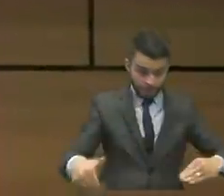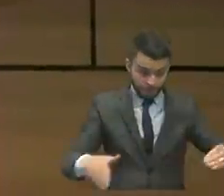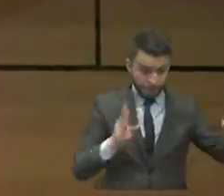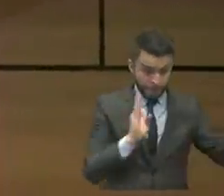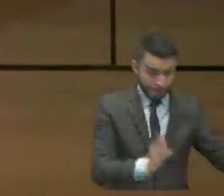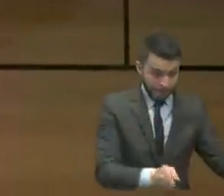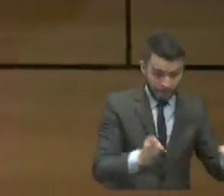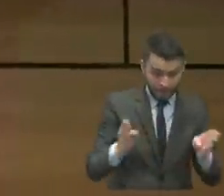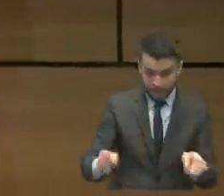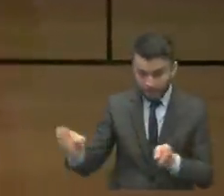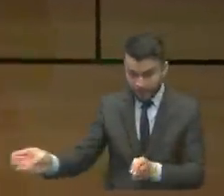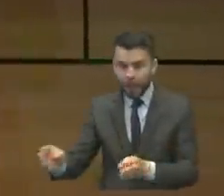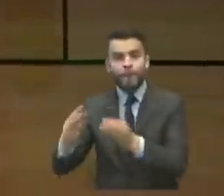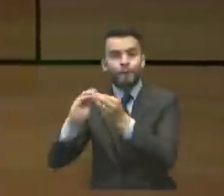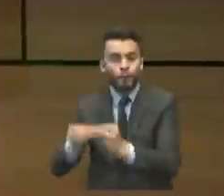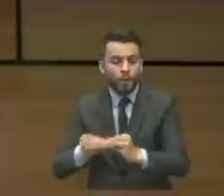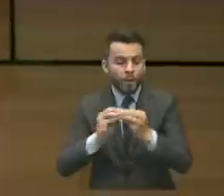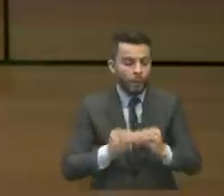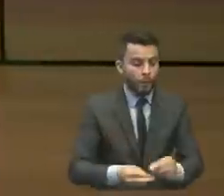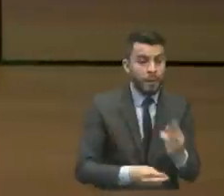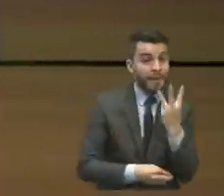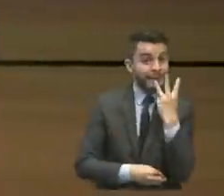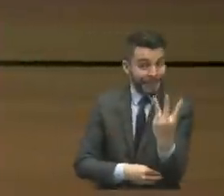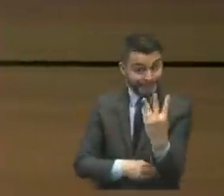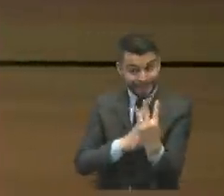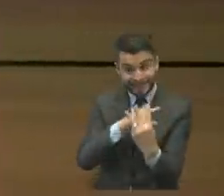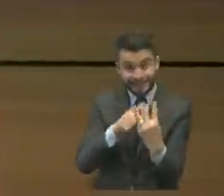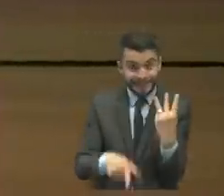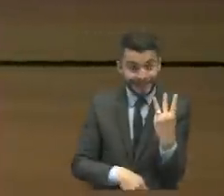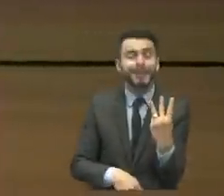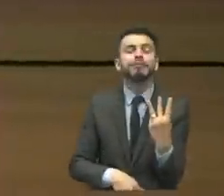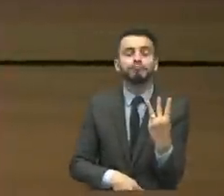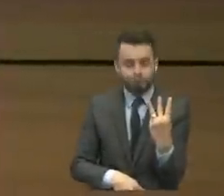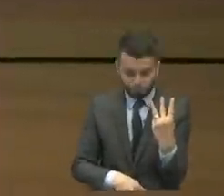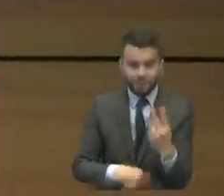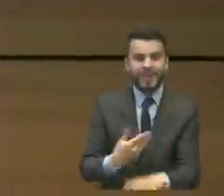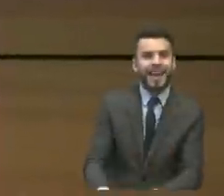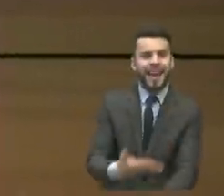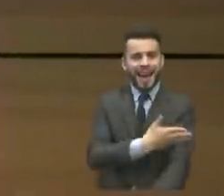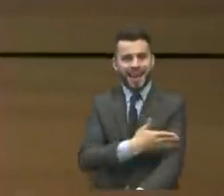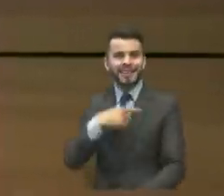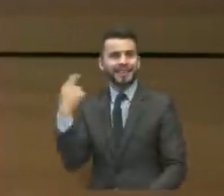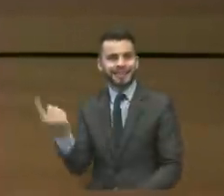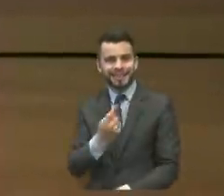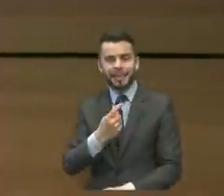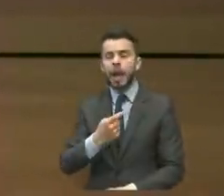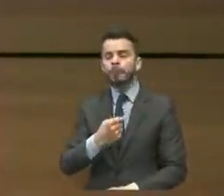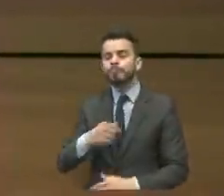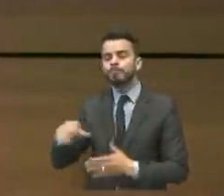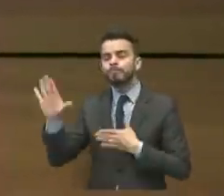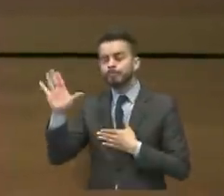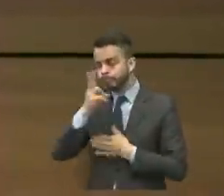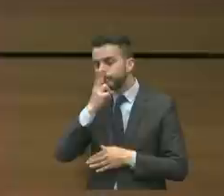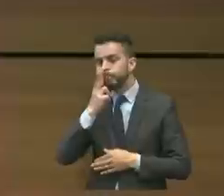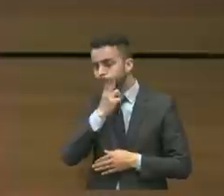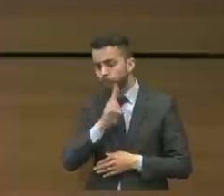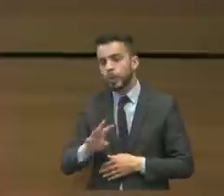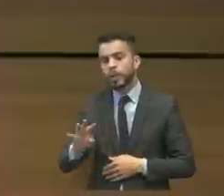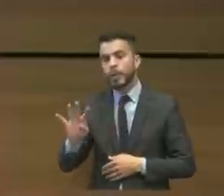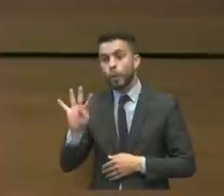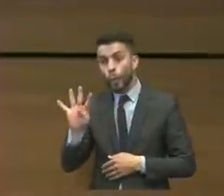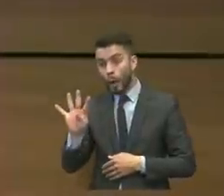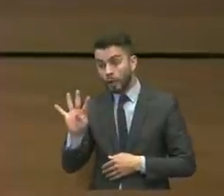del mismo corredor sí cumple con los cuatro compromisos que nos puso la ciudadanía en el proceso de